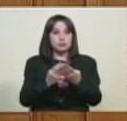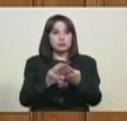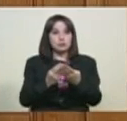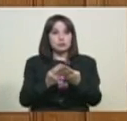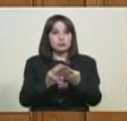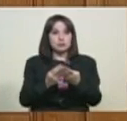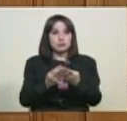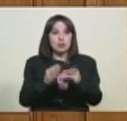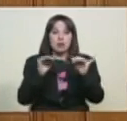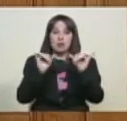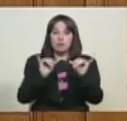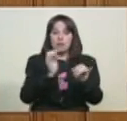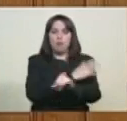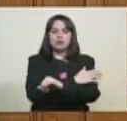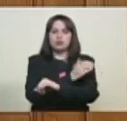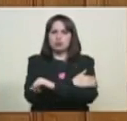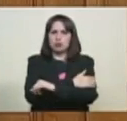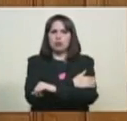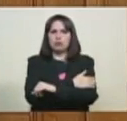que esta misma oposición,